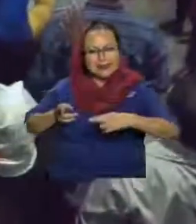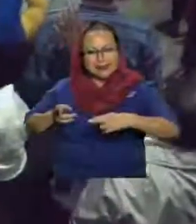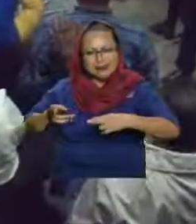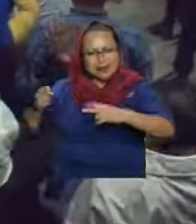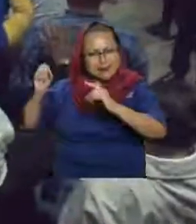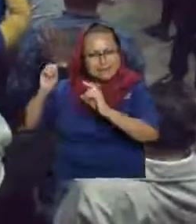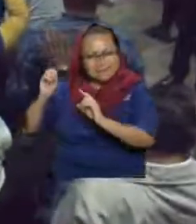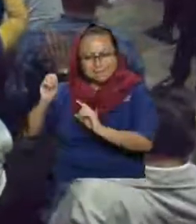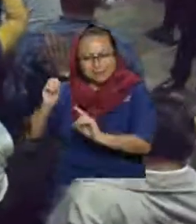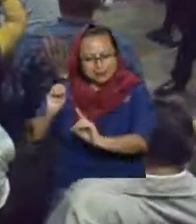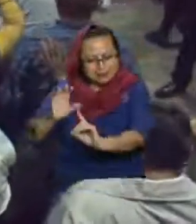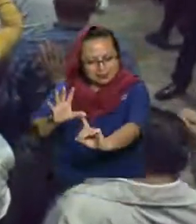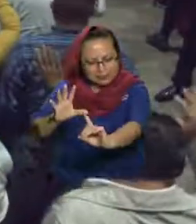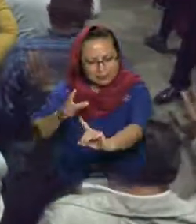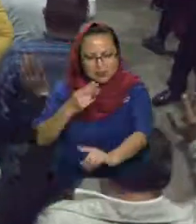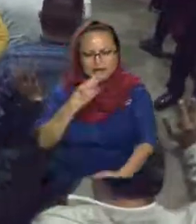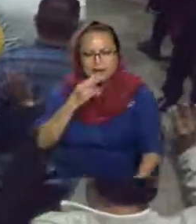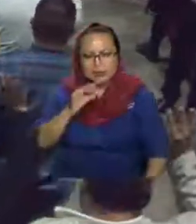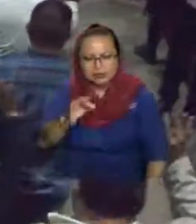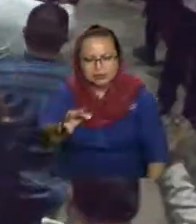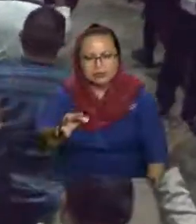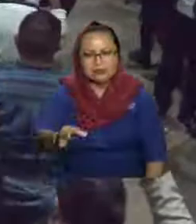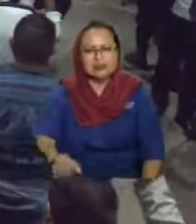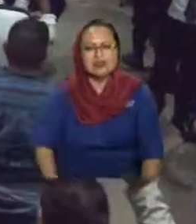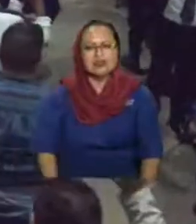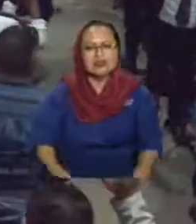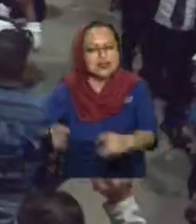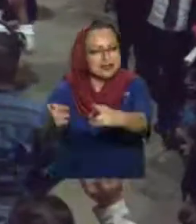Recíbelo, hermano, por favor. Recíbelo.